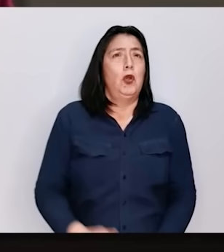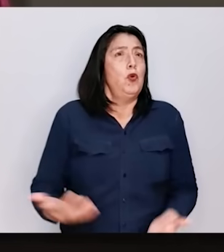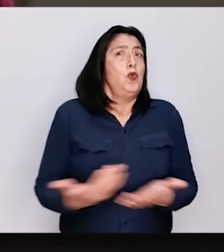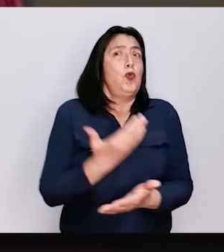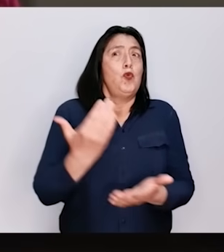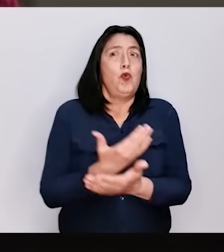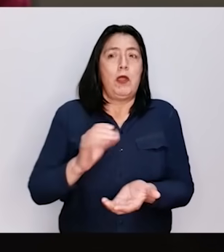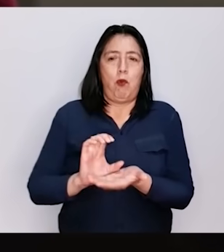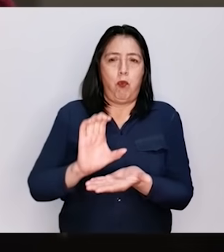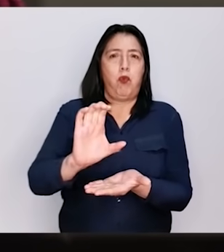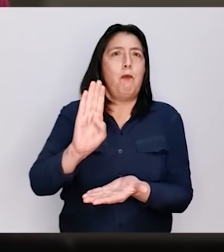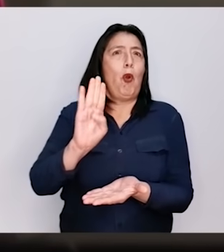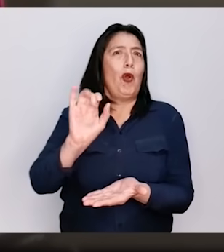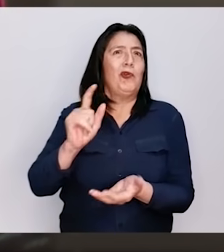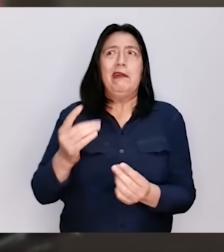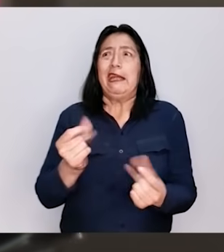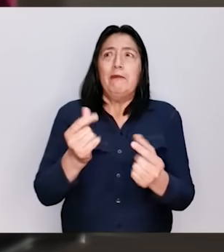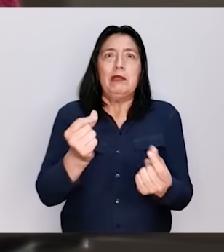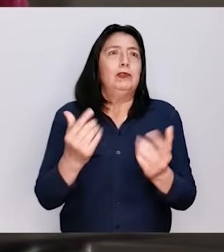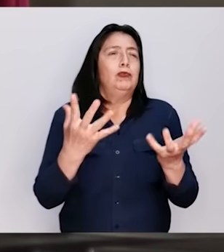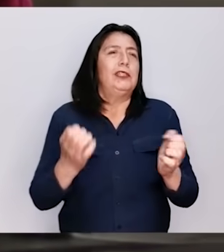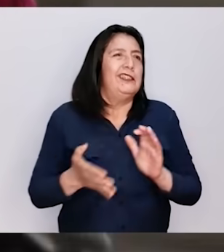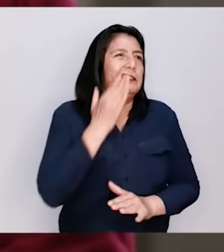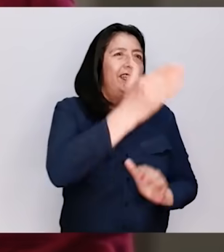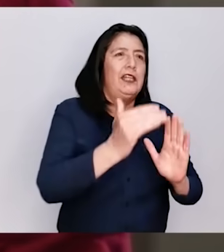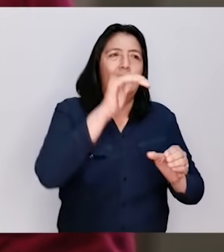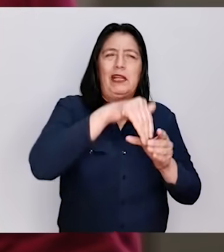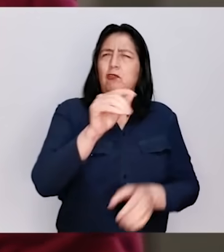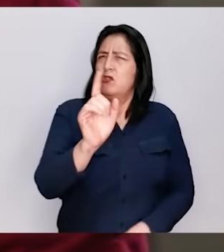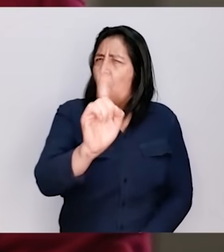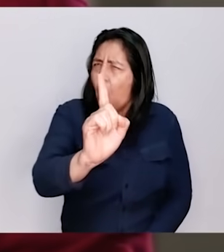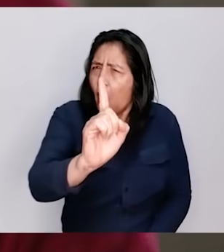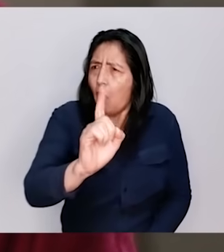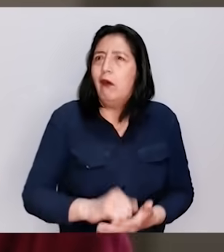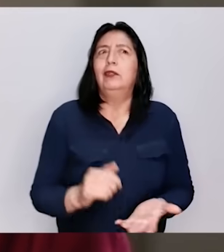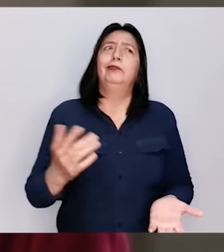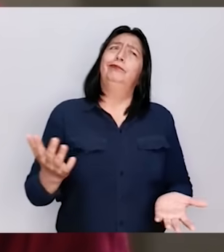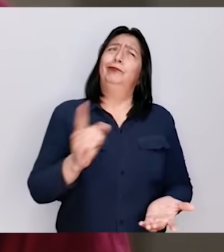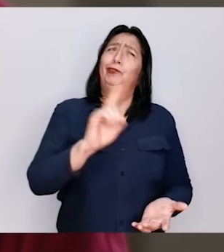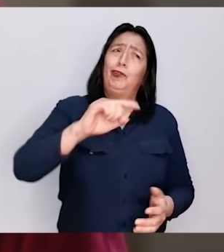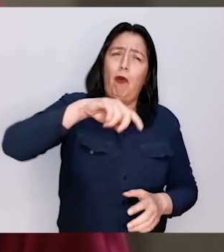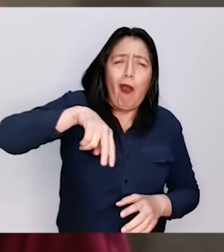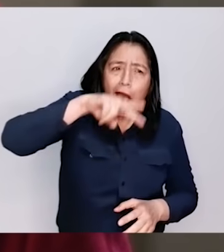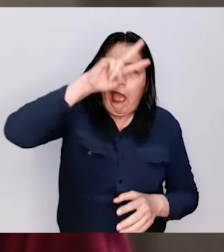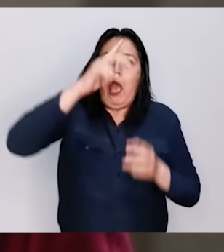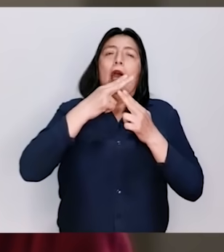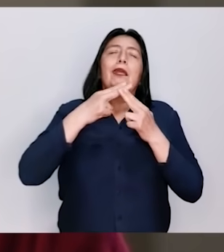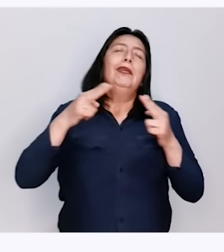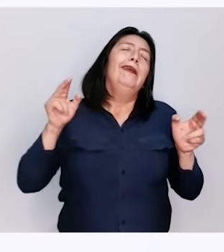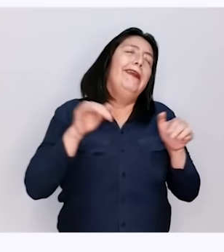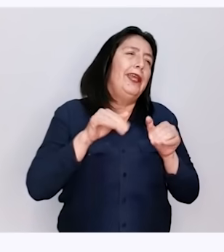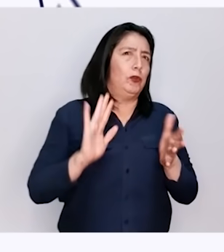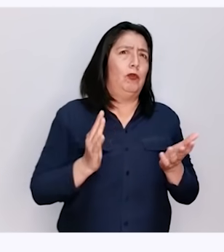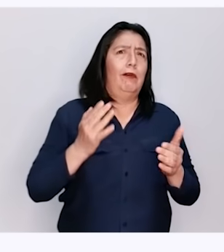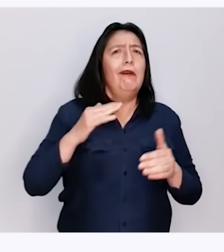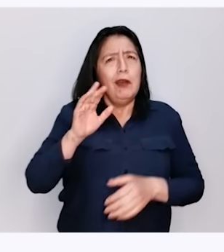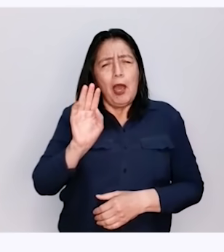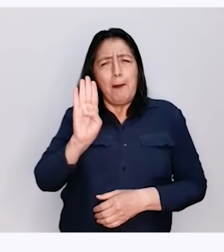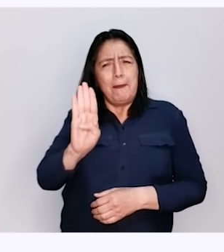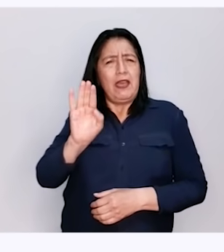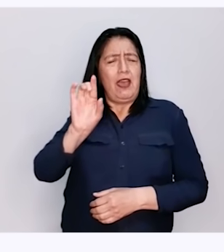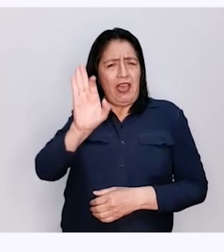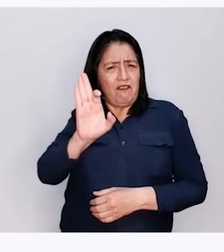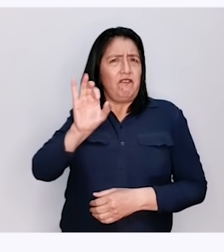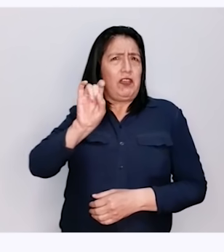Sale un nuevo bono y al toque quieres ir al banco. No vayas, no seas ingenuo. Ingresa a